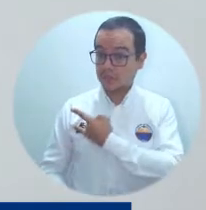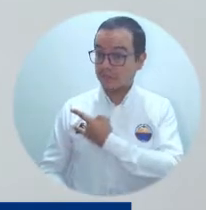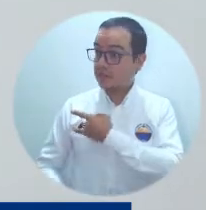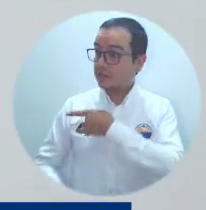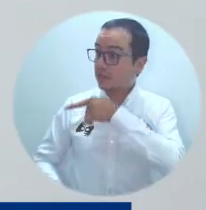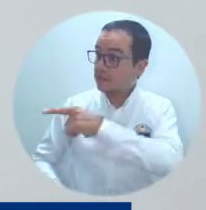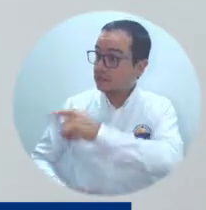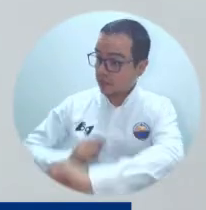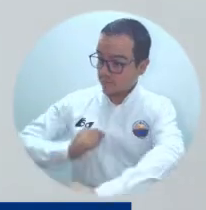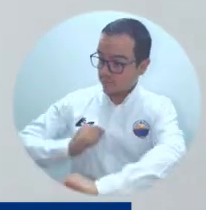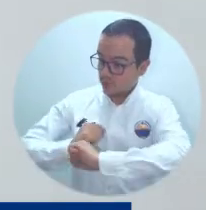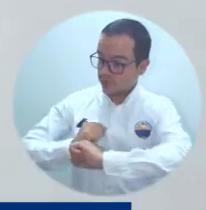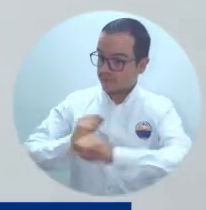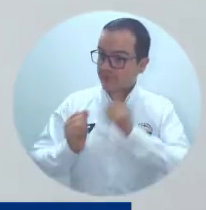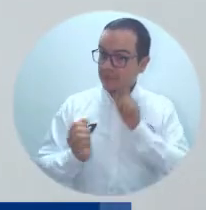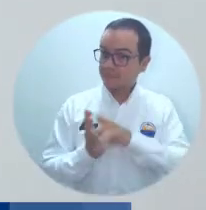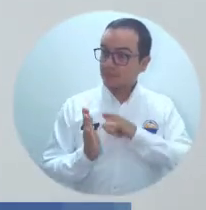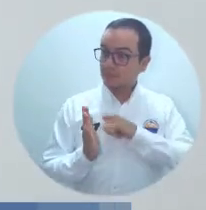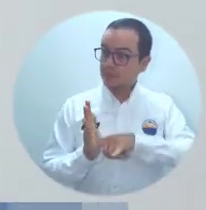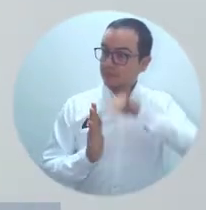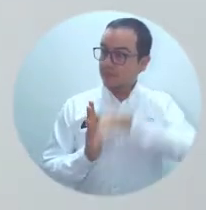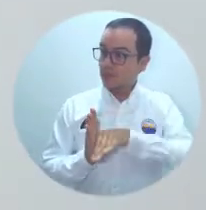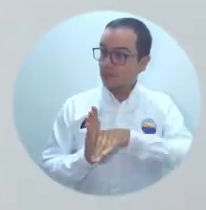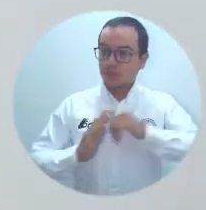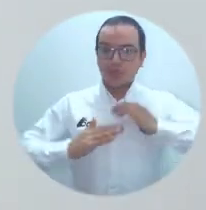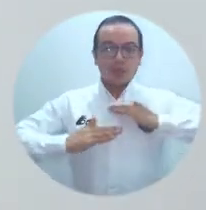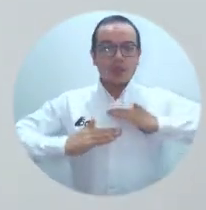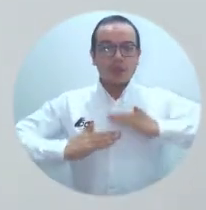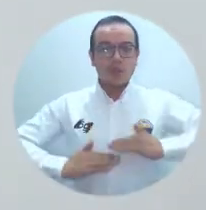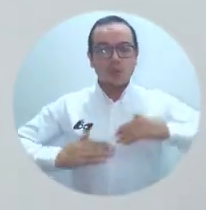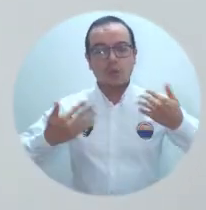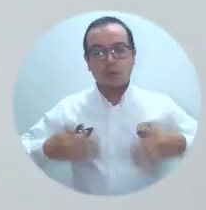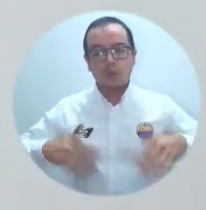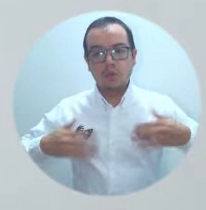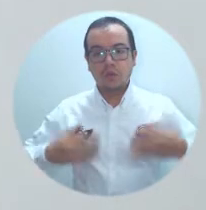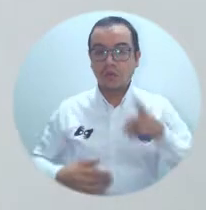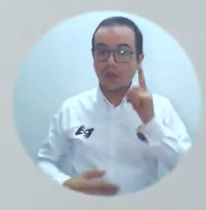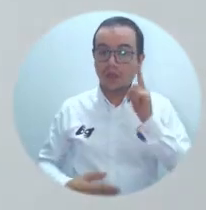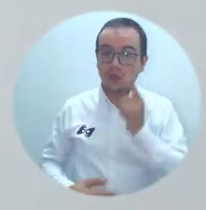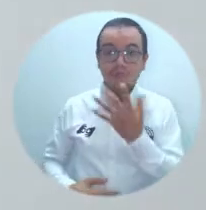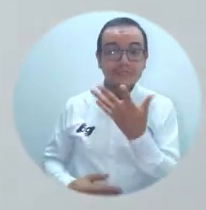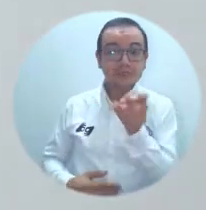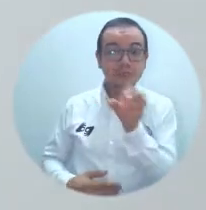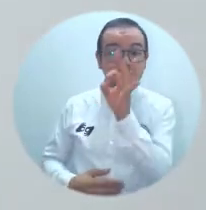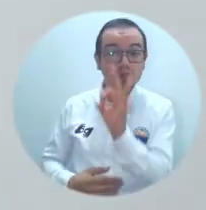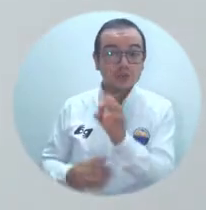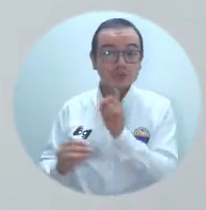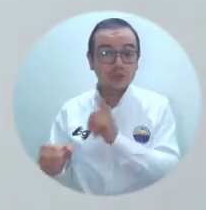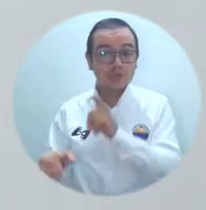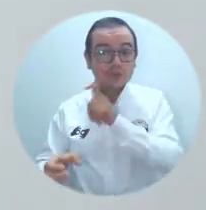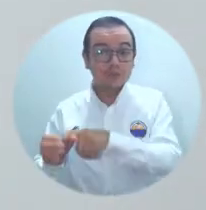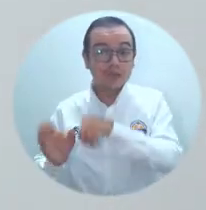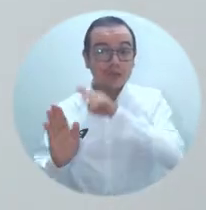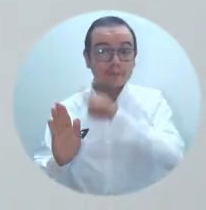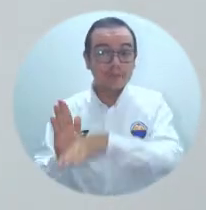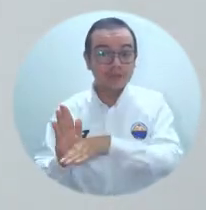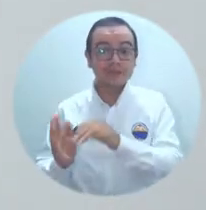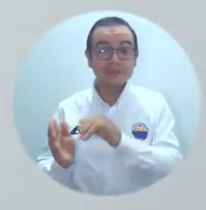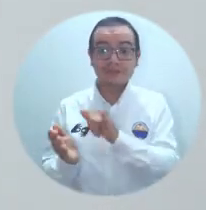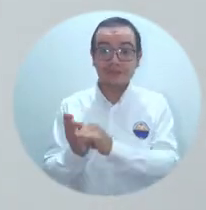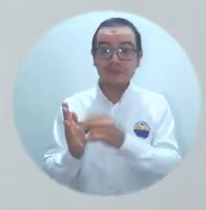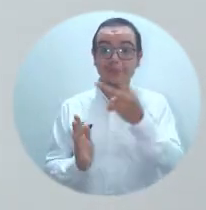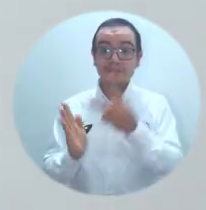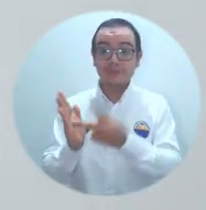nos contribuye a la economía familiar, dado que solo nos toca pagar el 50% de la